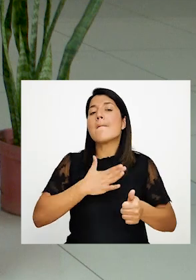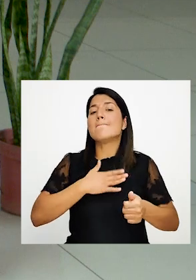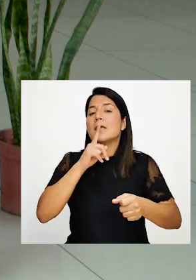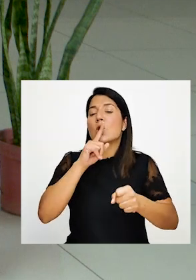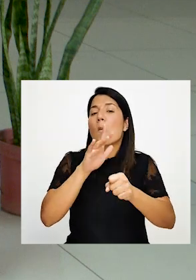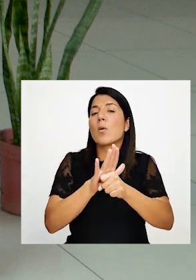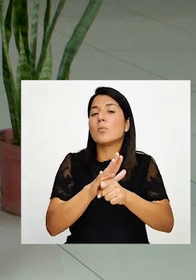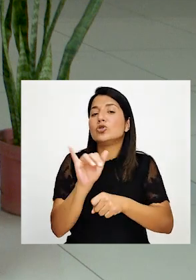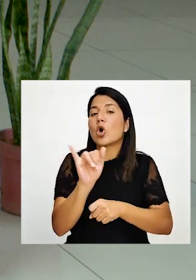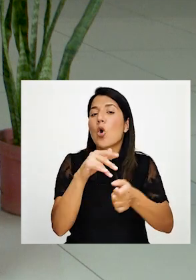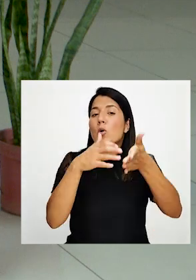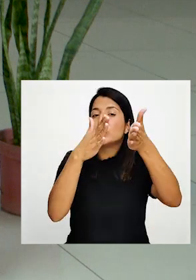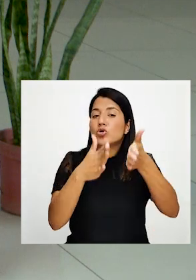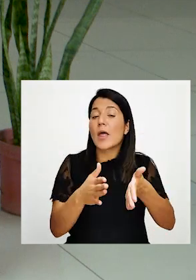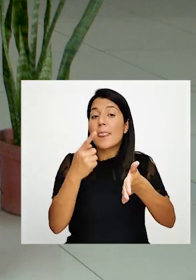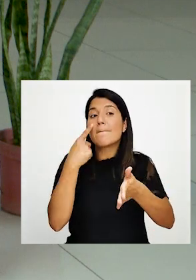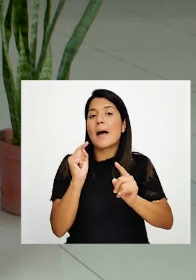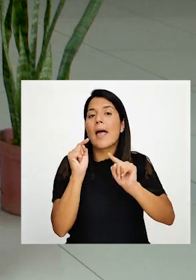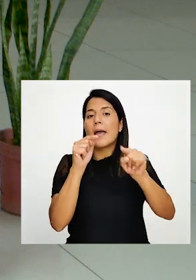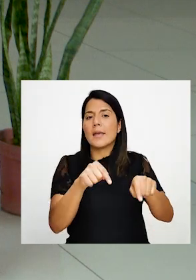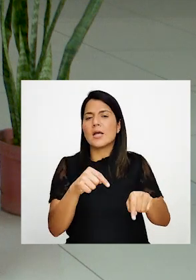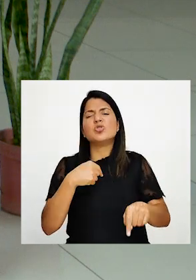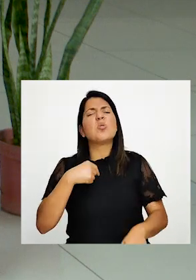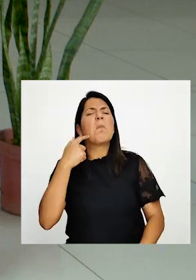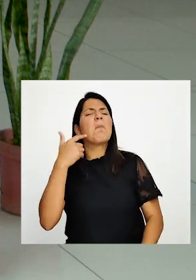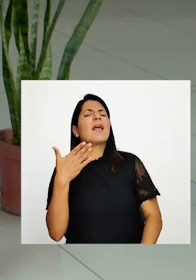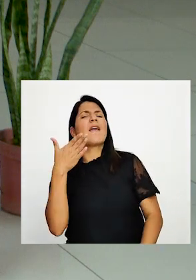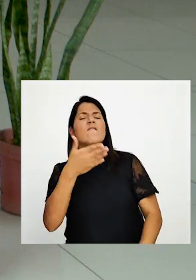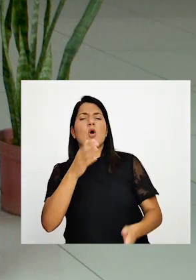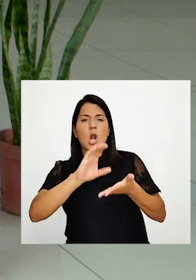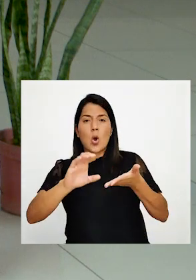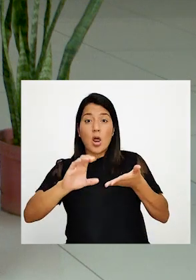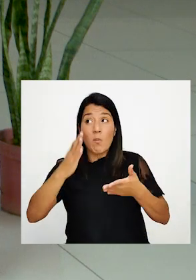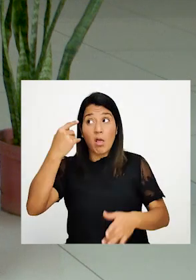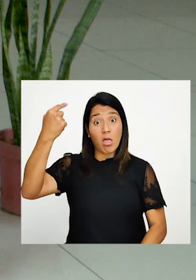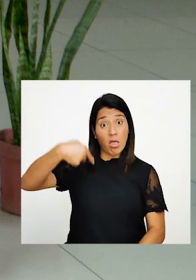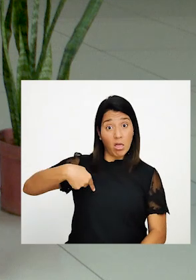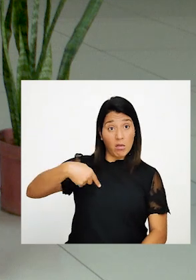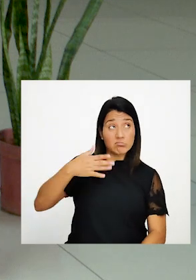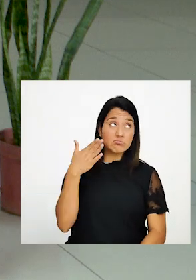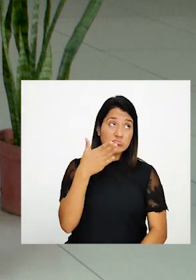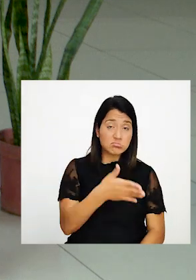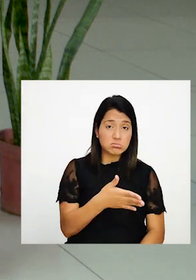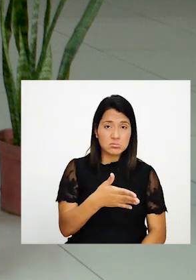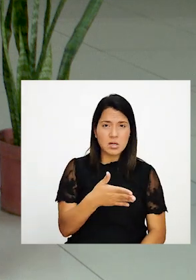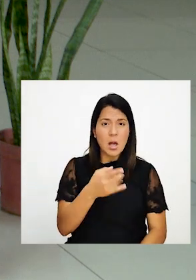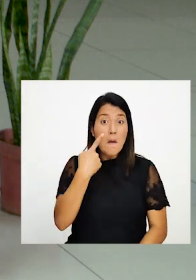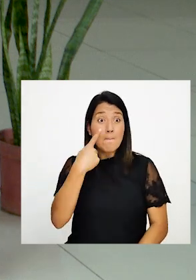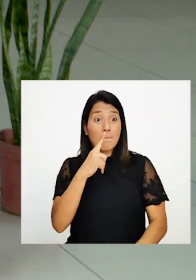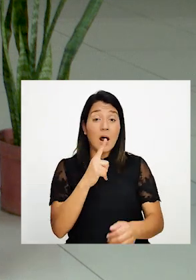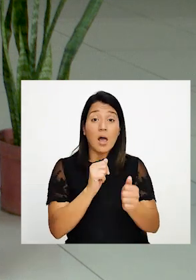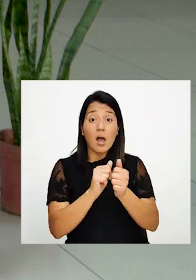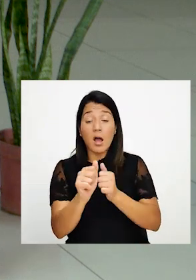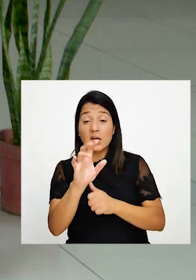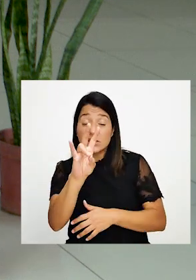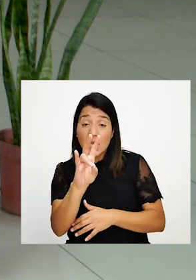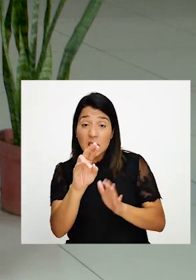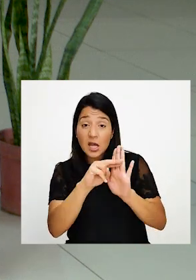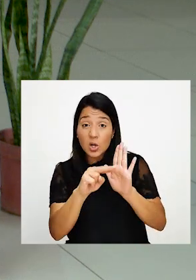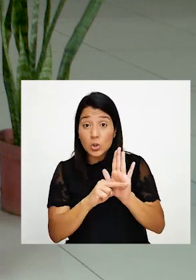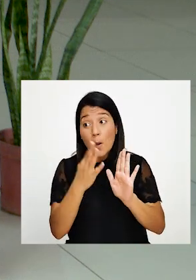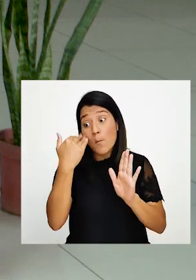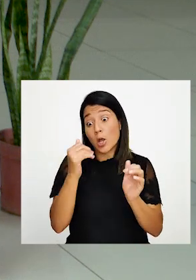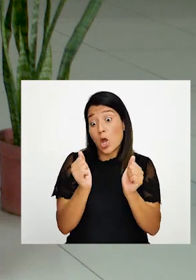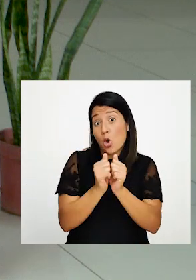como estudiante a la hora de asistir? ¿Para qué voy al colegio? Porque me mandan. Para sacar un 7, porque con un